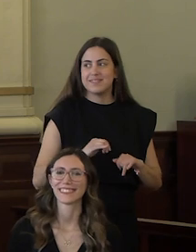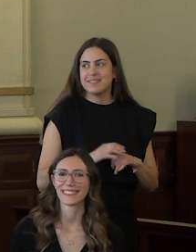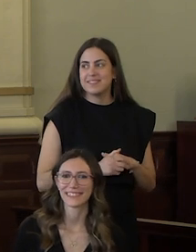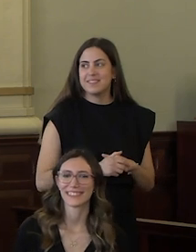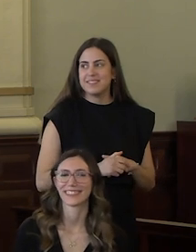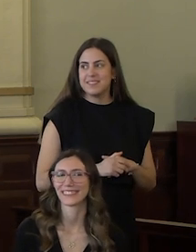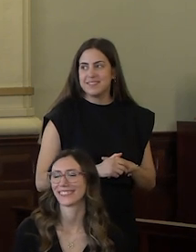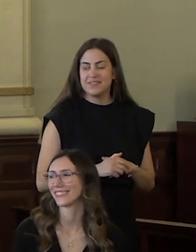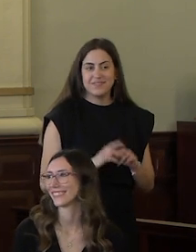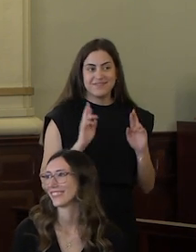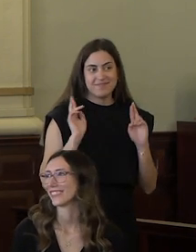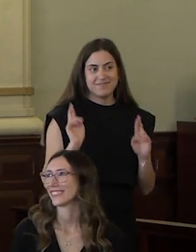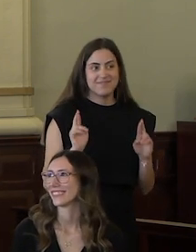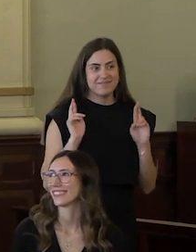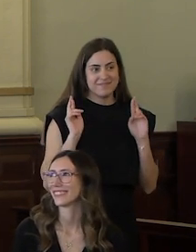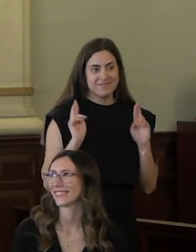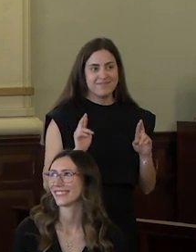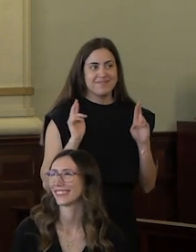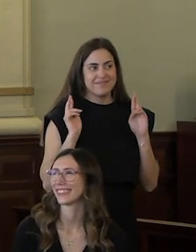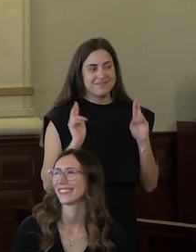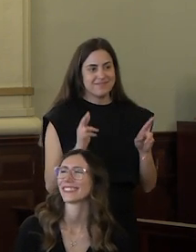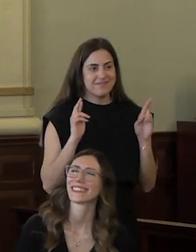cumpleaños feliz. Te